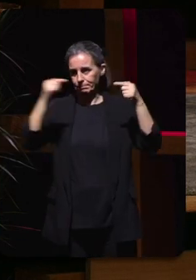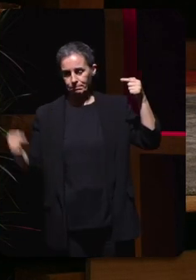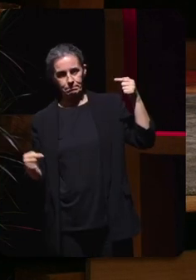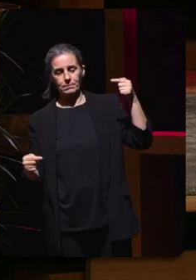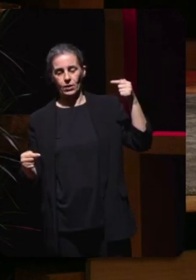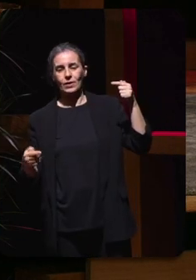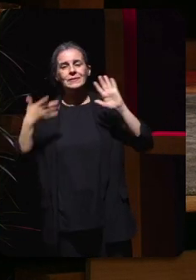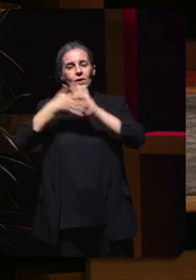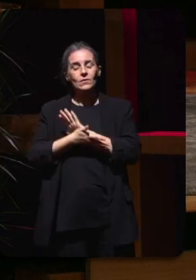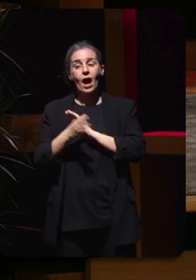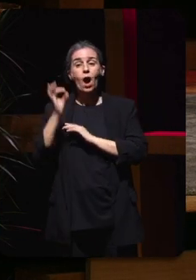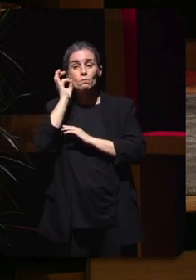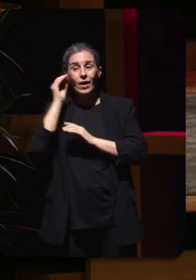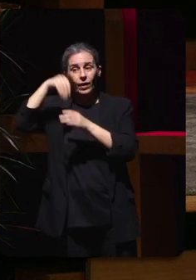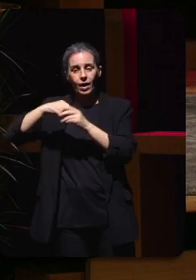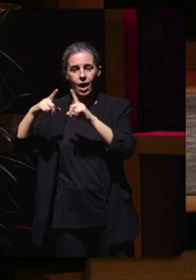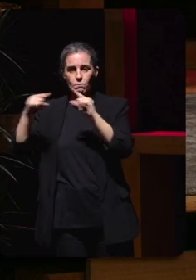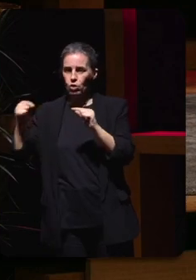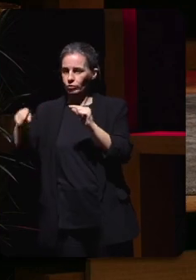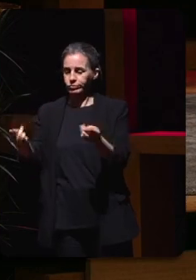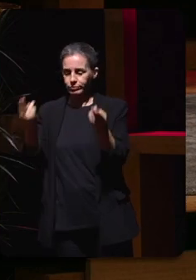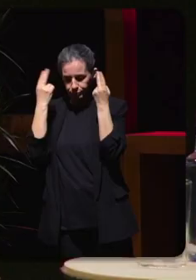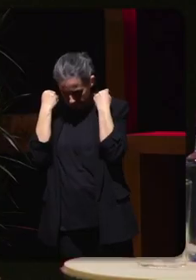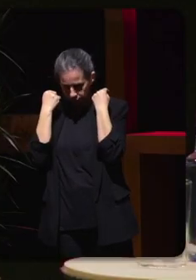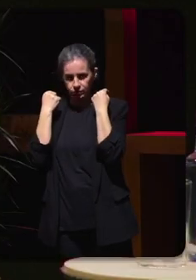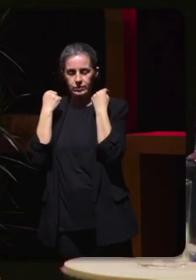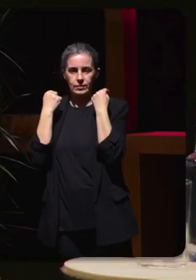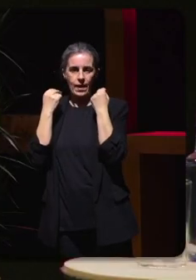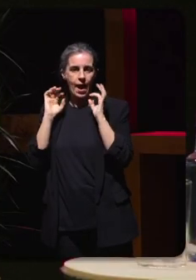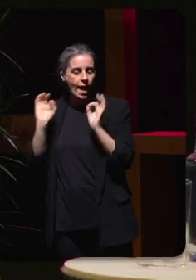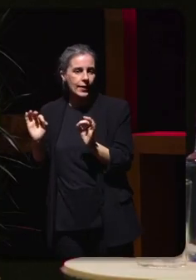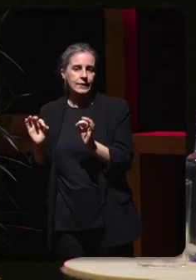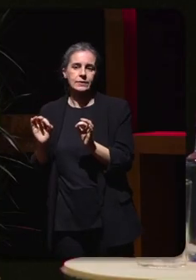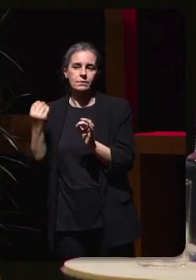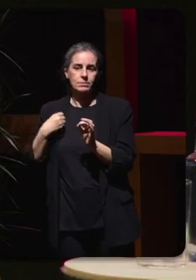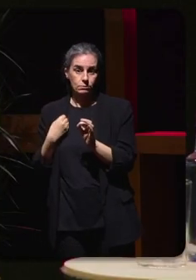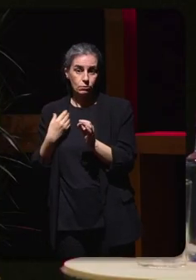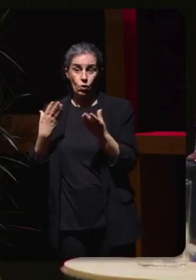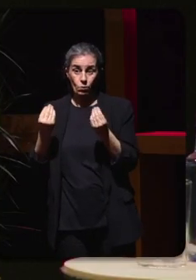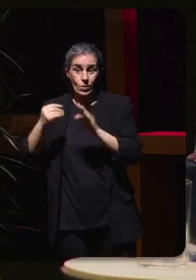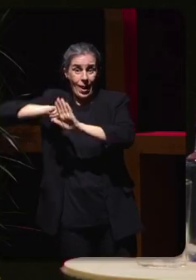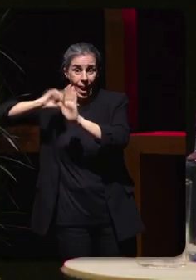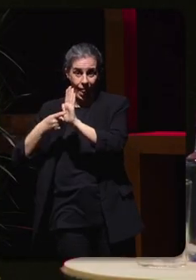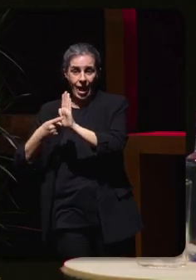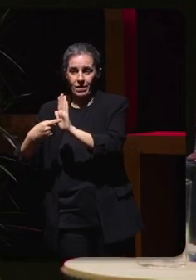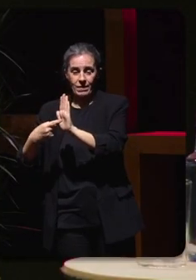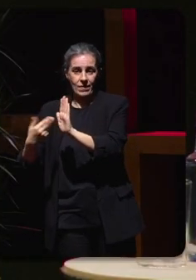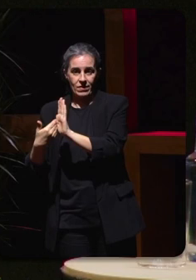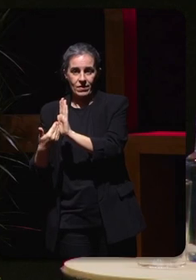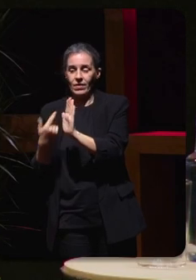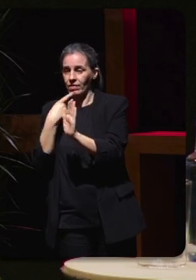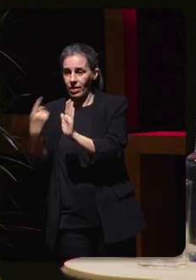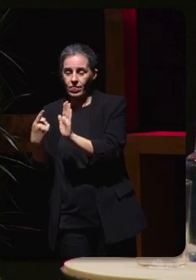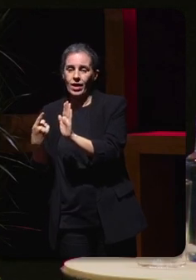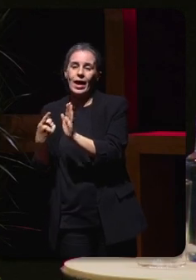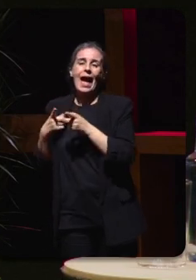mujer japonesa está extrañamente sometida sobre el papel, es decir, en las leyes, no son leyes